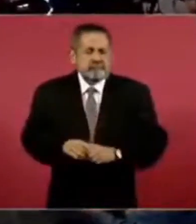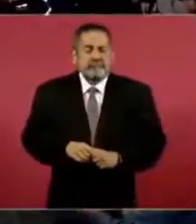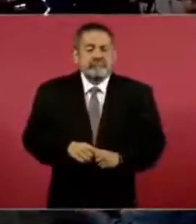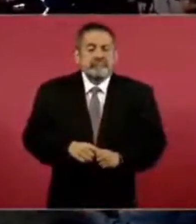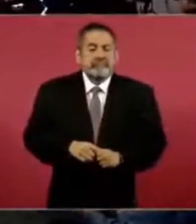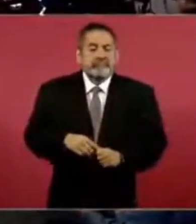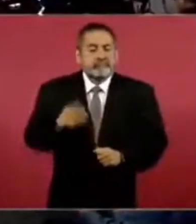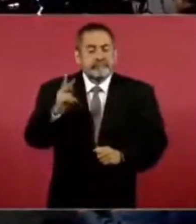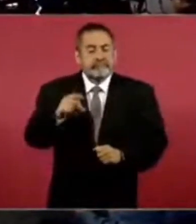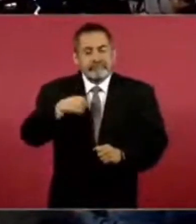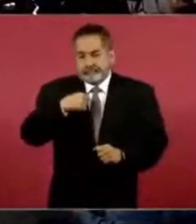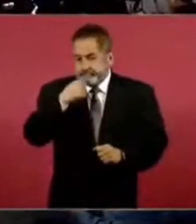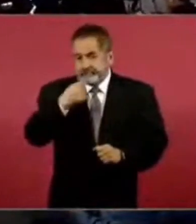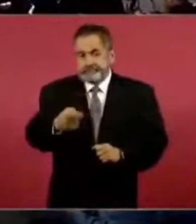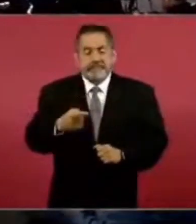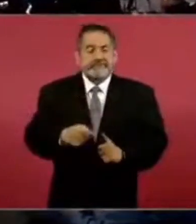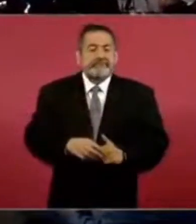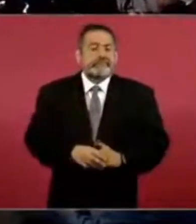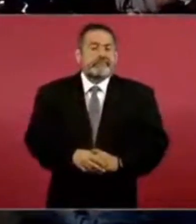Pero yo les dije,